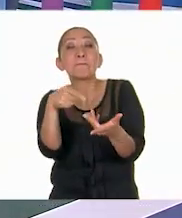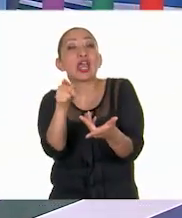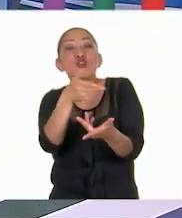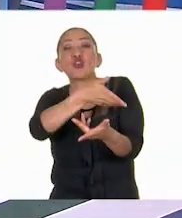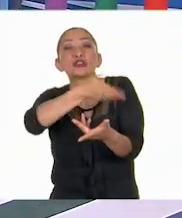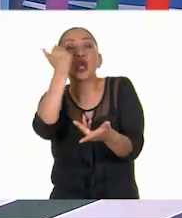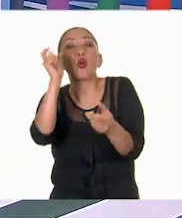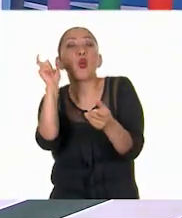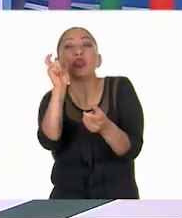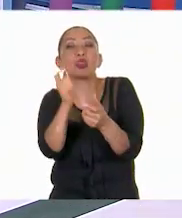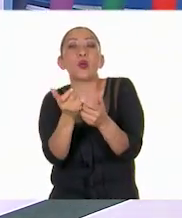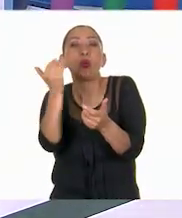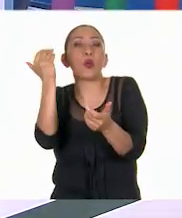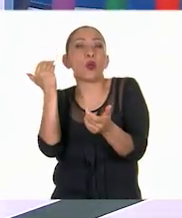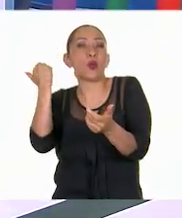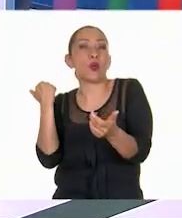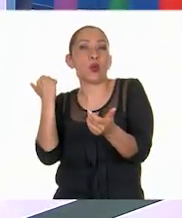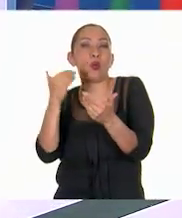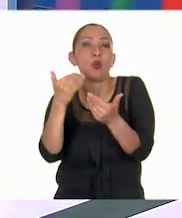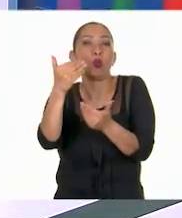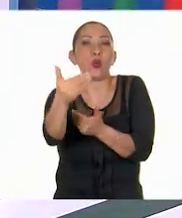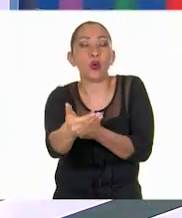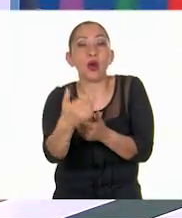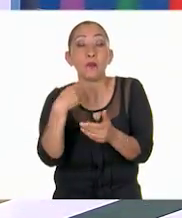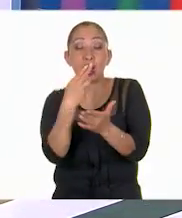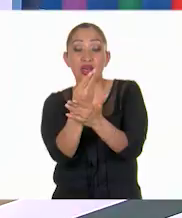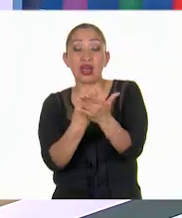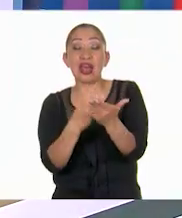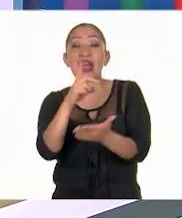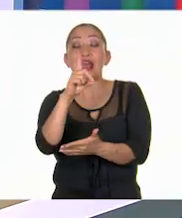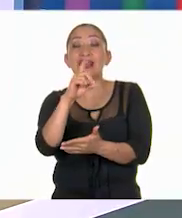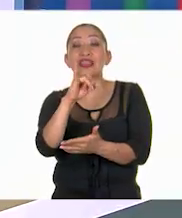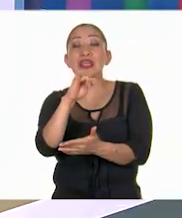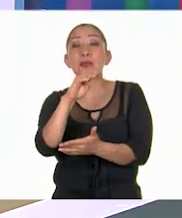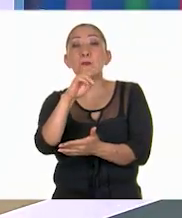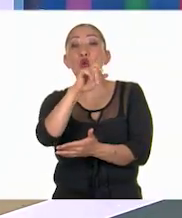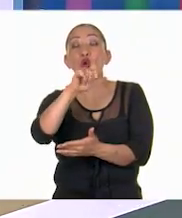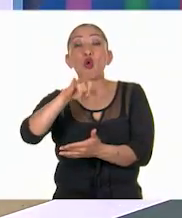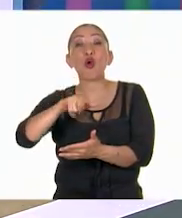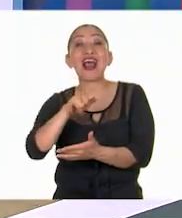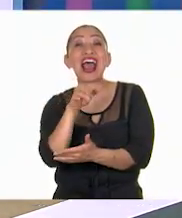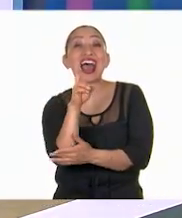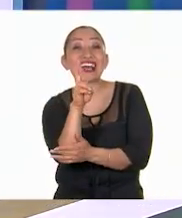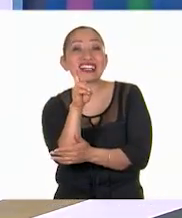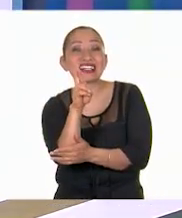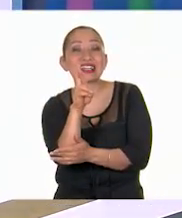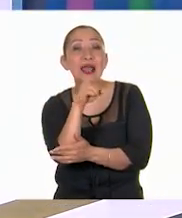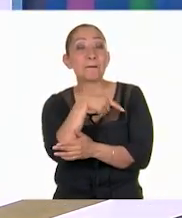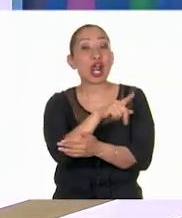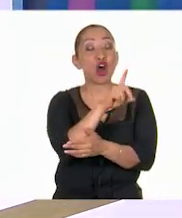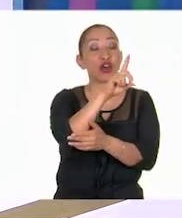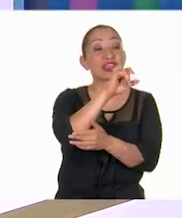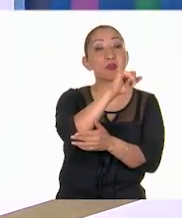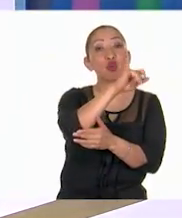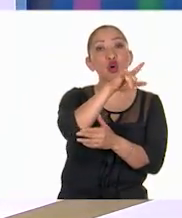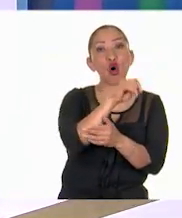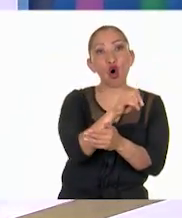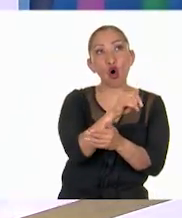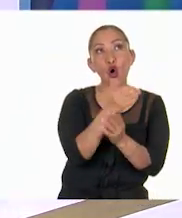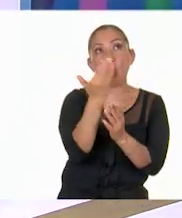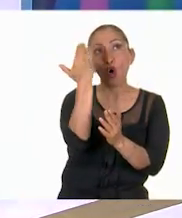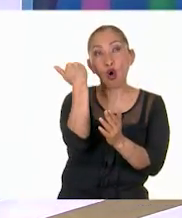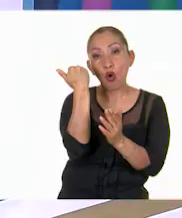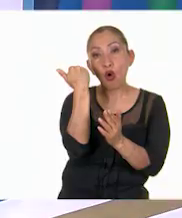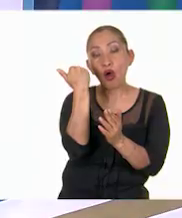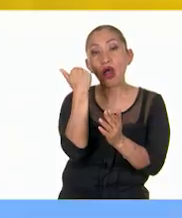especificar un tiempo particular. Por ejemplo, dibujar es un verbo en infinitivo, pero dibujó está en pretérito y dibujaré en